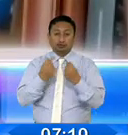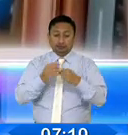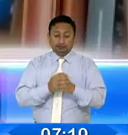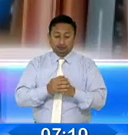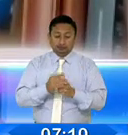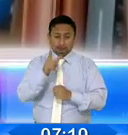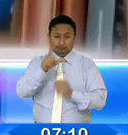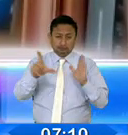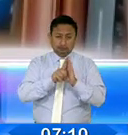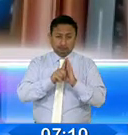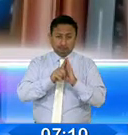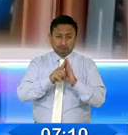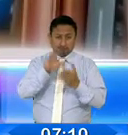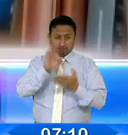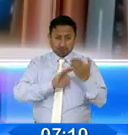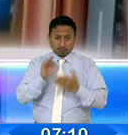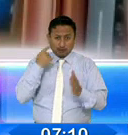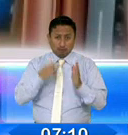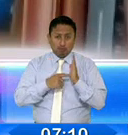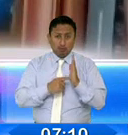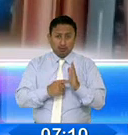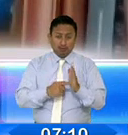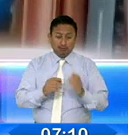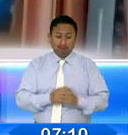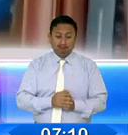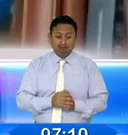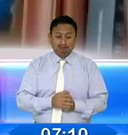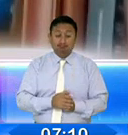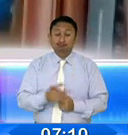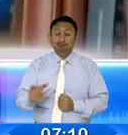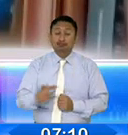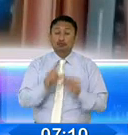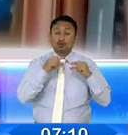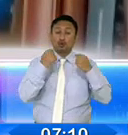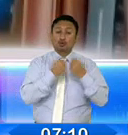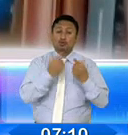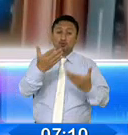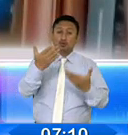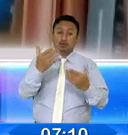constituidas. ¿Cuáles son estas bancadas? Aquellas que tengan al menos el